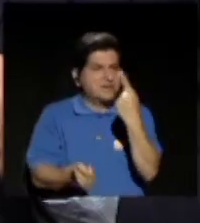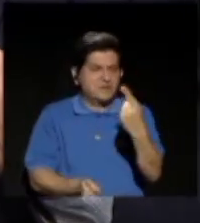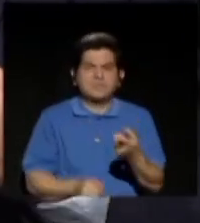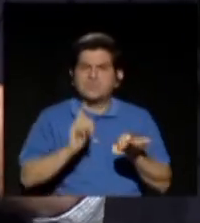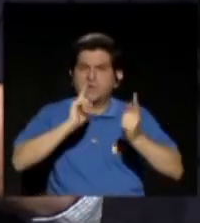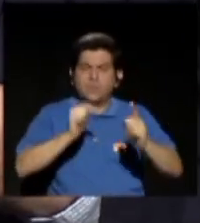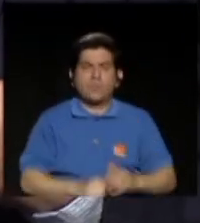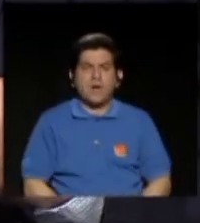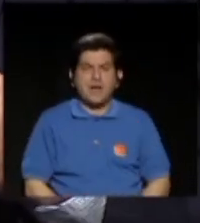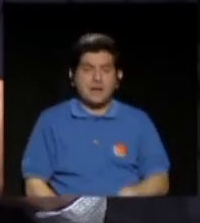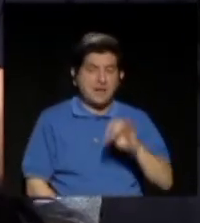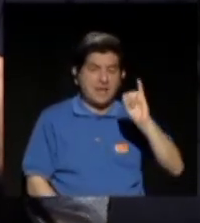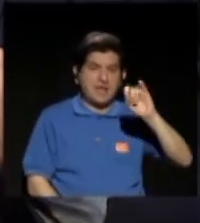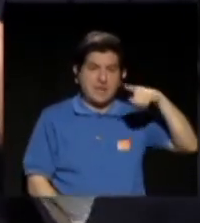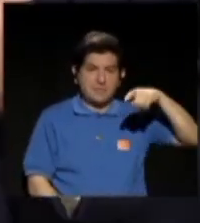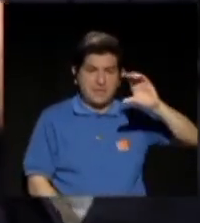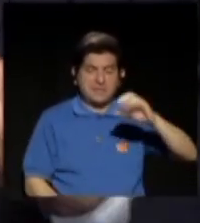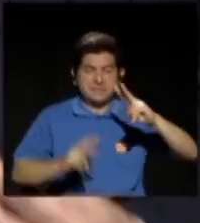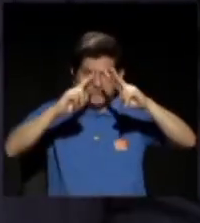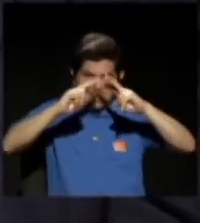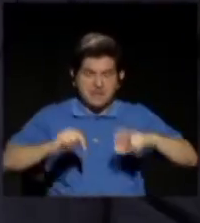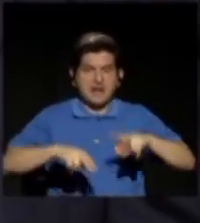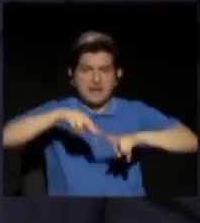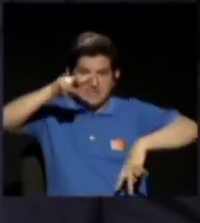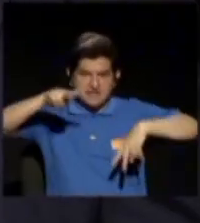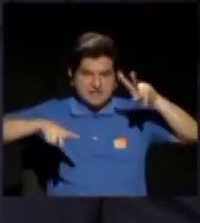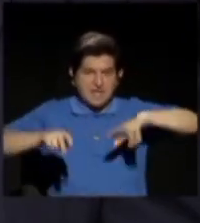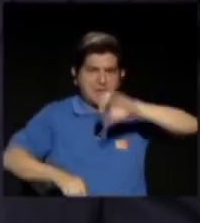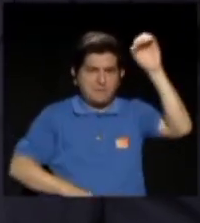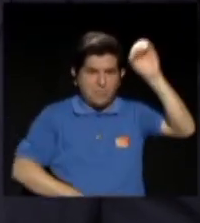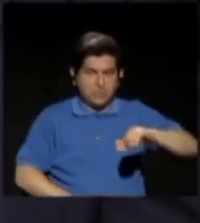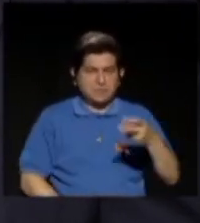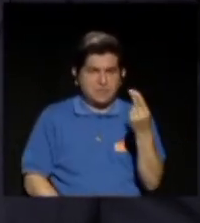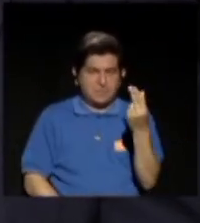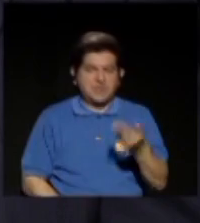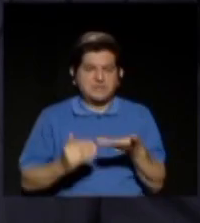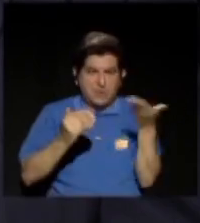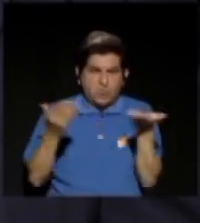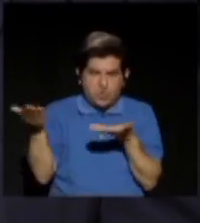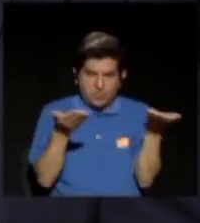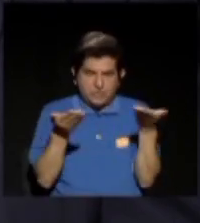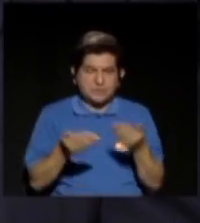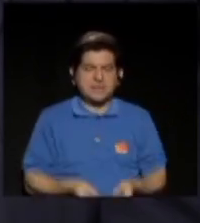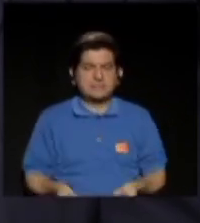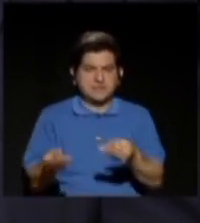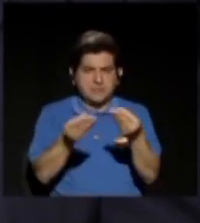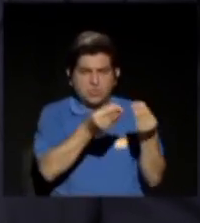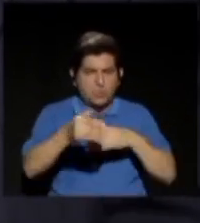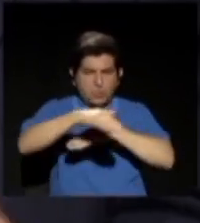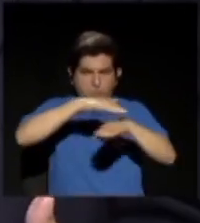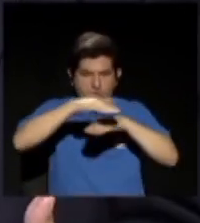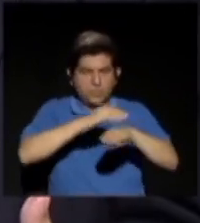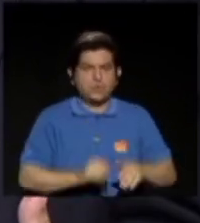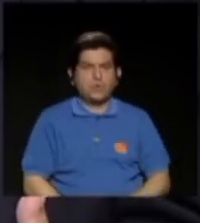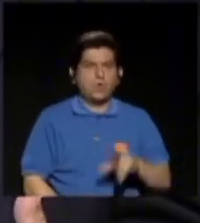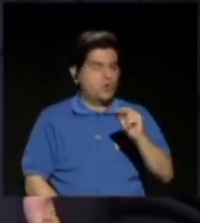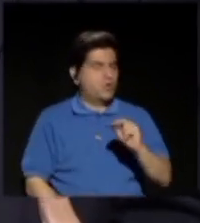de que el índice lo que mide es la variación porcentual en los precios de los bienes y servicios de la canasta, no mide